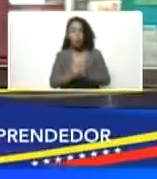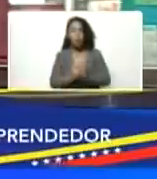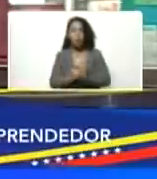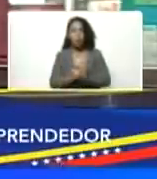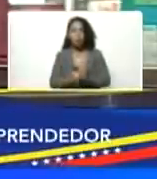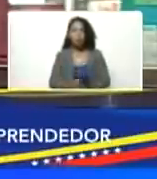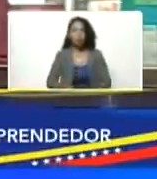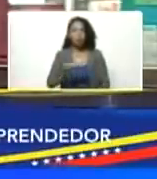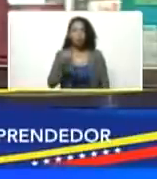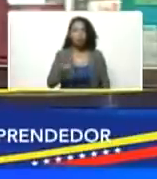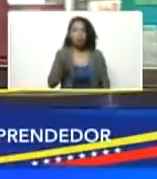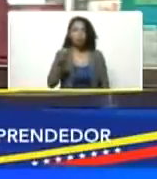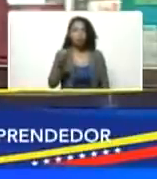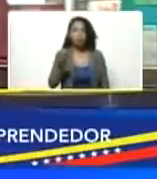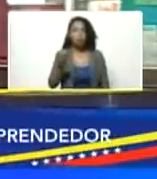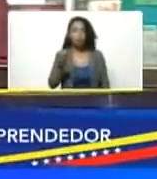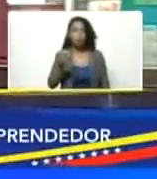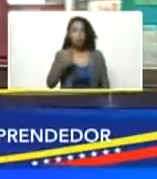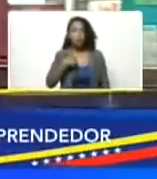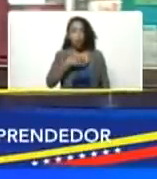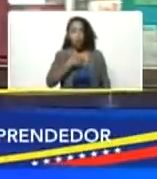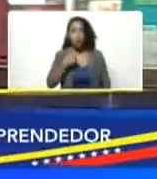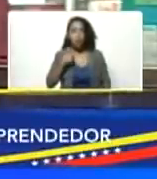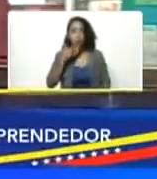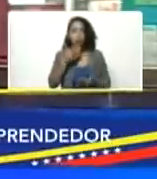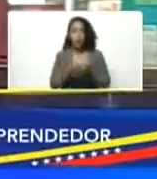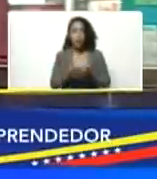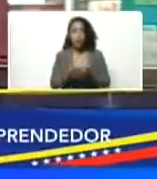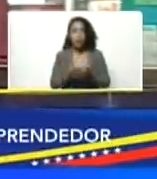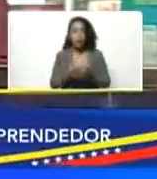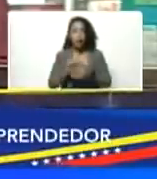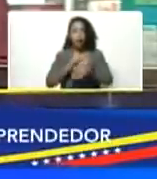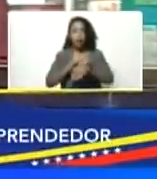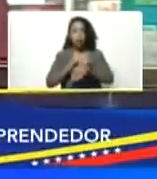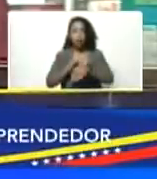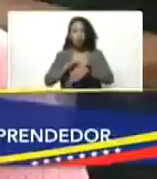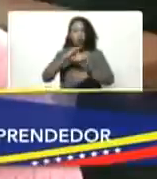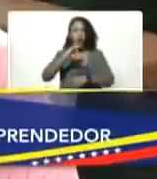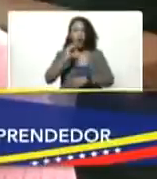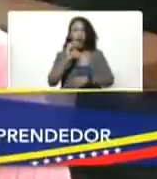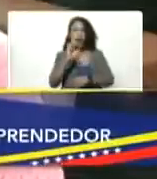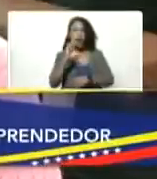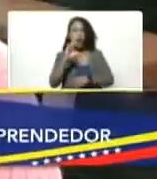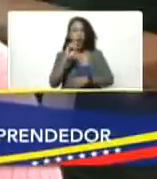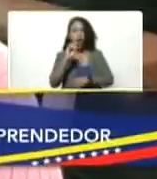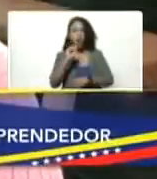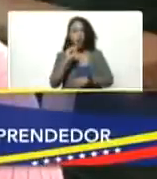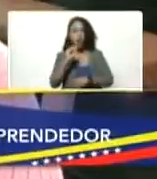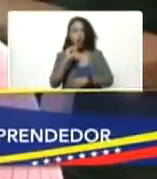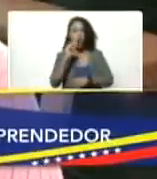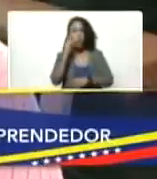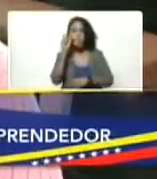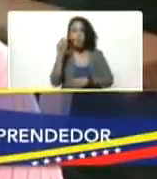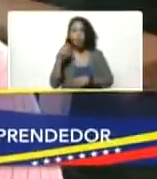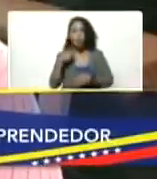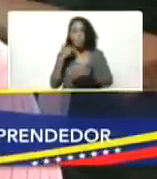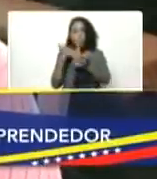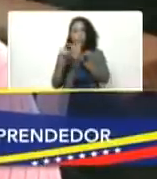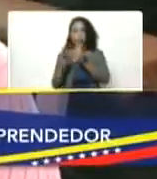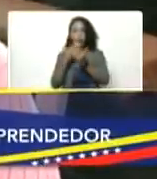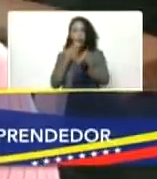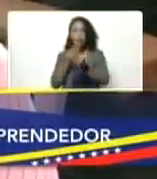esmero. Quiero agradecer al doctor Carlos Alvarado, le envío un mensaje